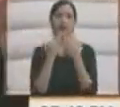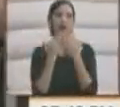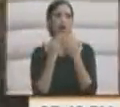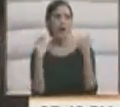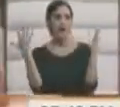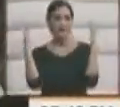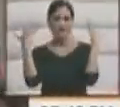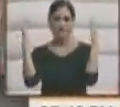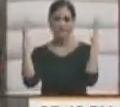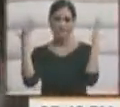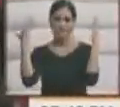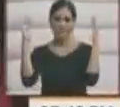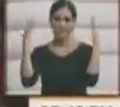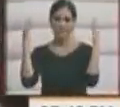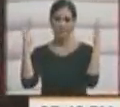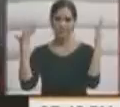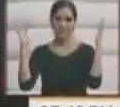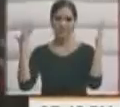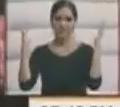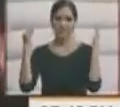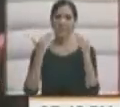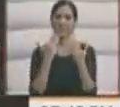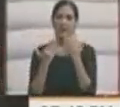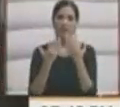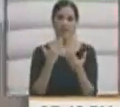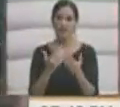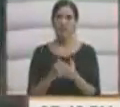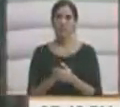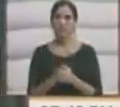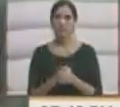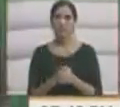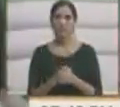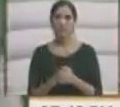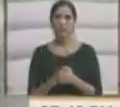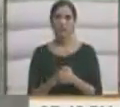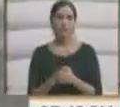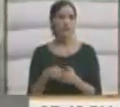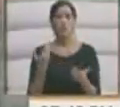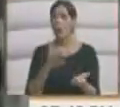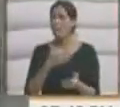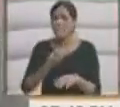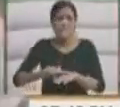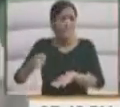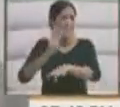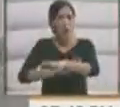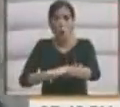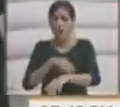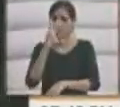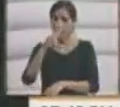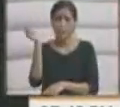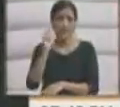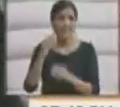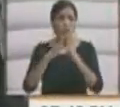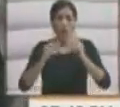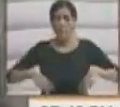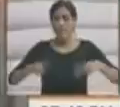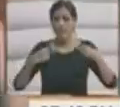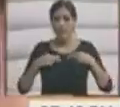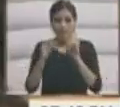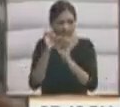Gracias a usted y a la señora Carmen. Gracias. Los peores tres meses de toda mi vida. ¿Dejaste todo en